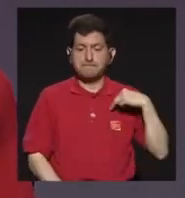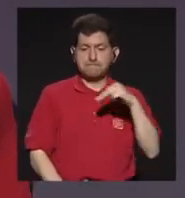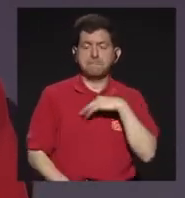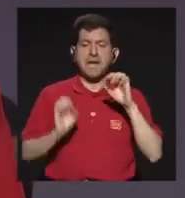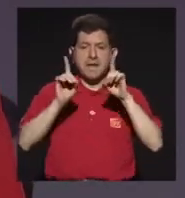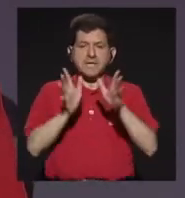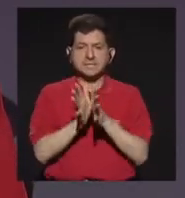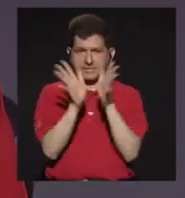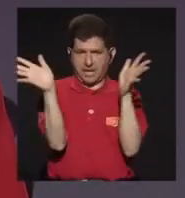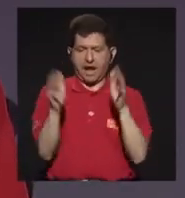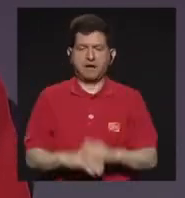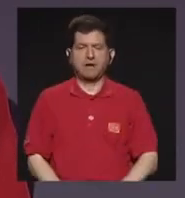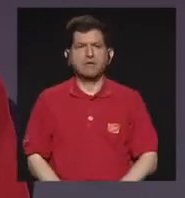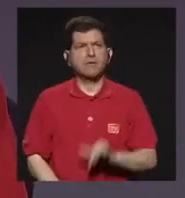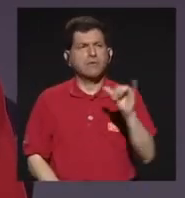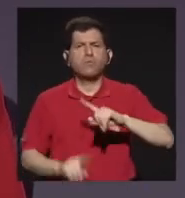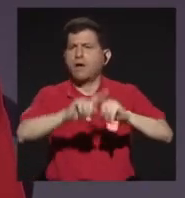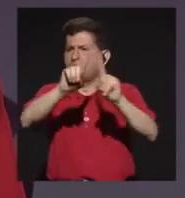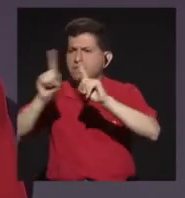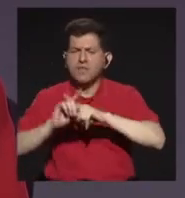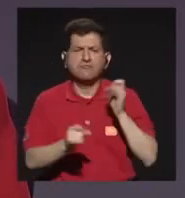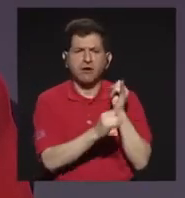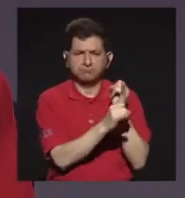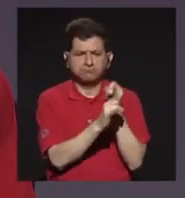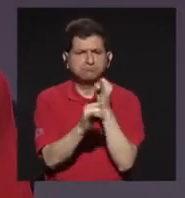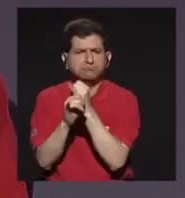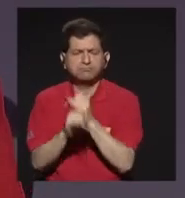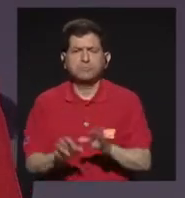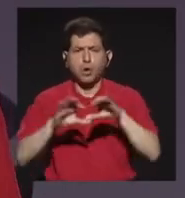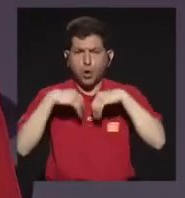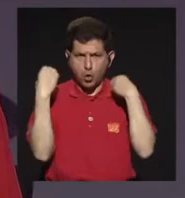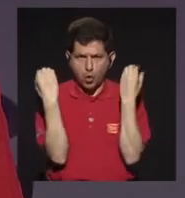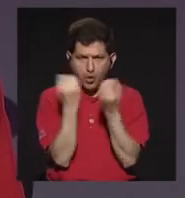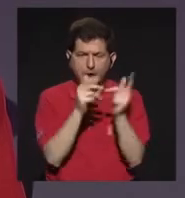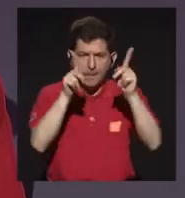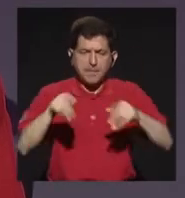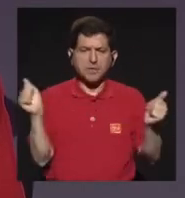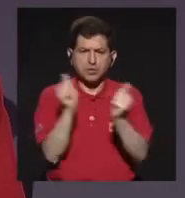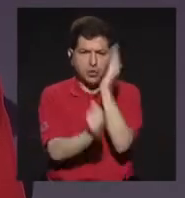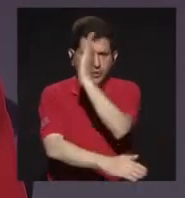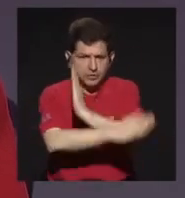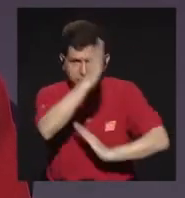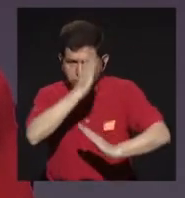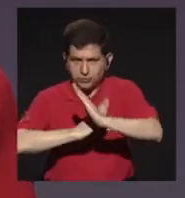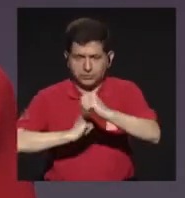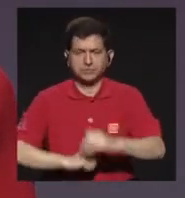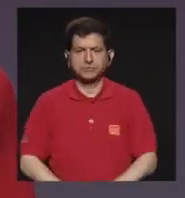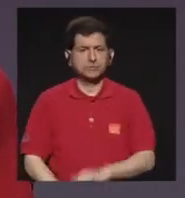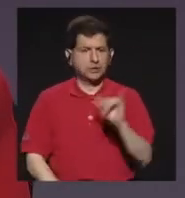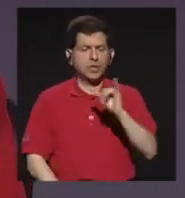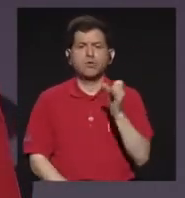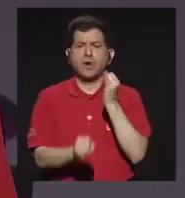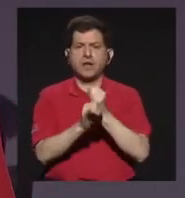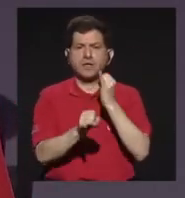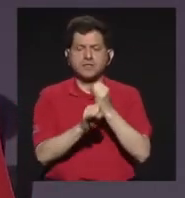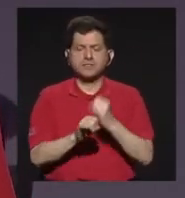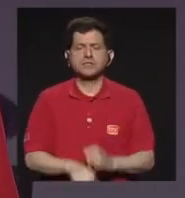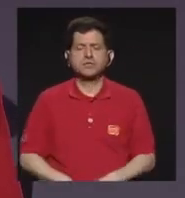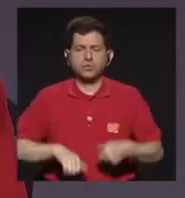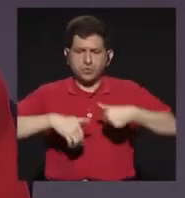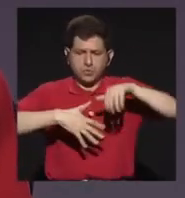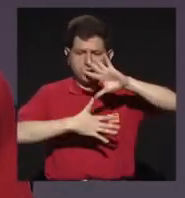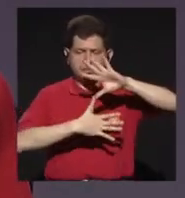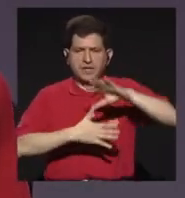de Educación, con diferentes instituciones, con organizaciones de personas con discapacidad, también con el Instituto